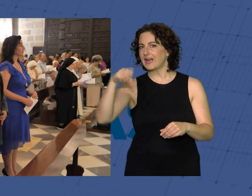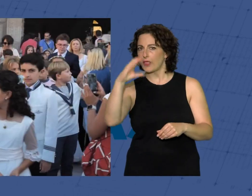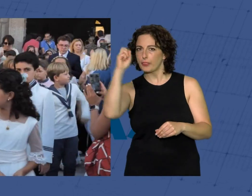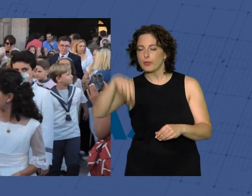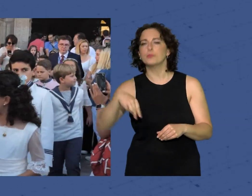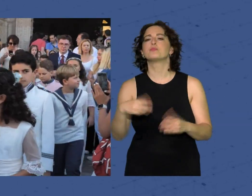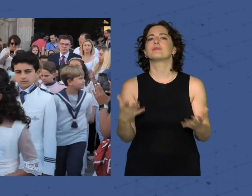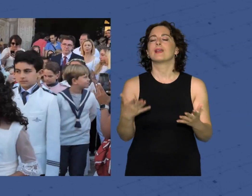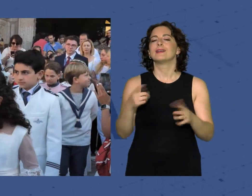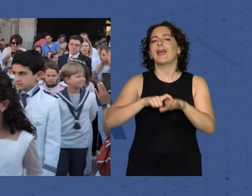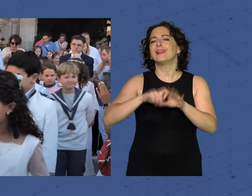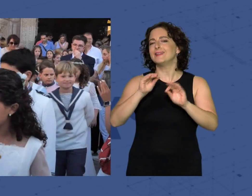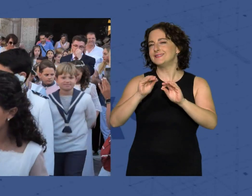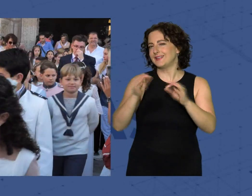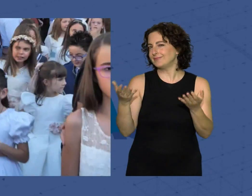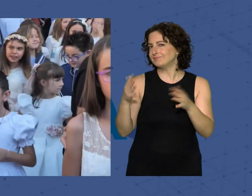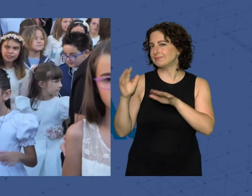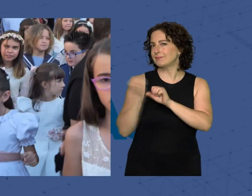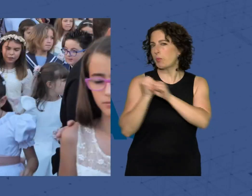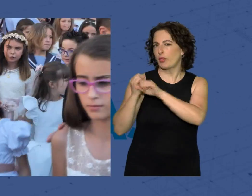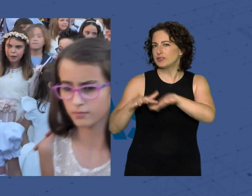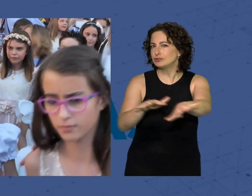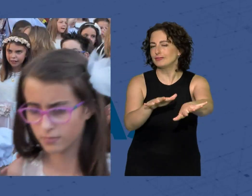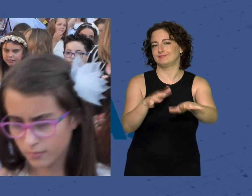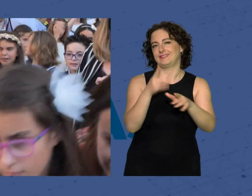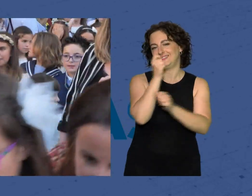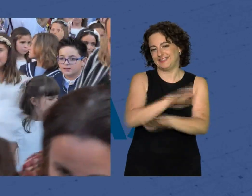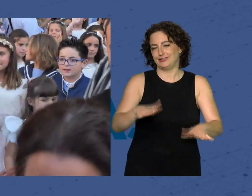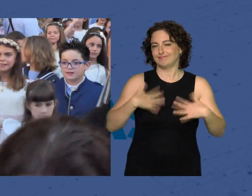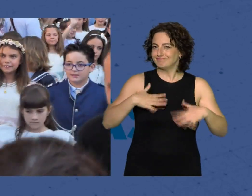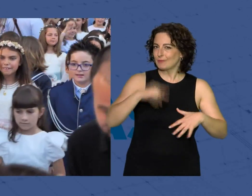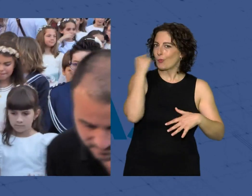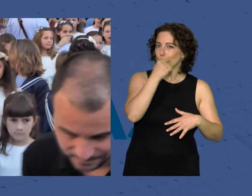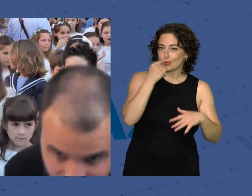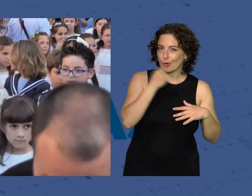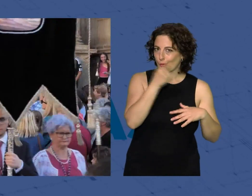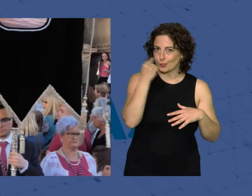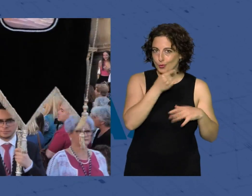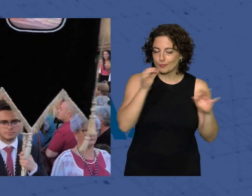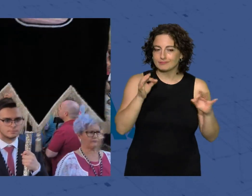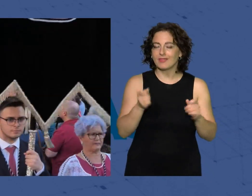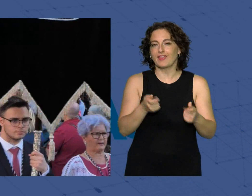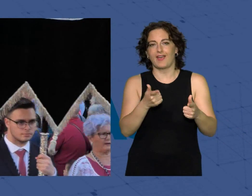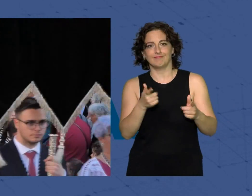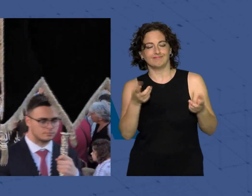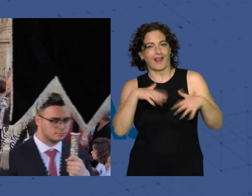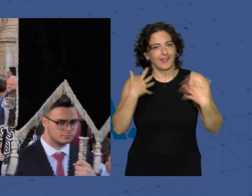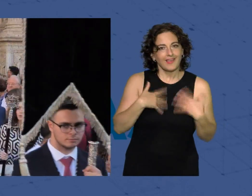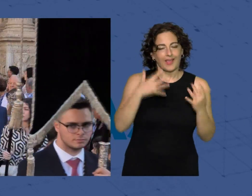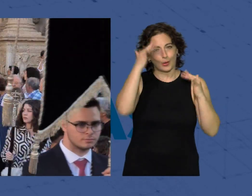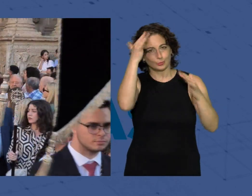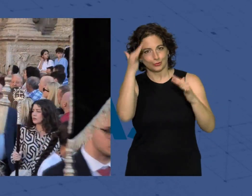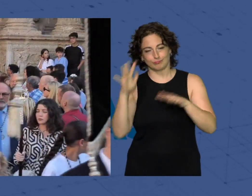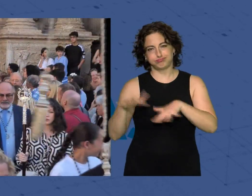Se lo caracteriza la procesión es la presencia de un centenar de niños vestidos con sus trajes de primera comunión, quienes ponen el toque de color, alegría e ilusión al